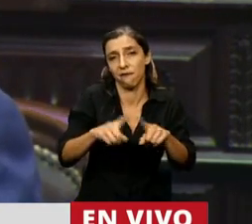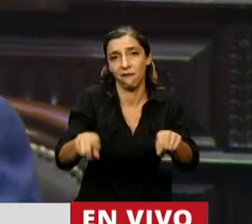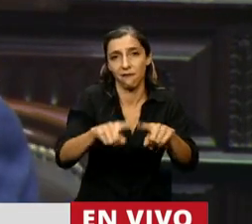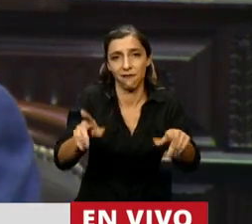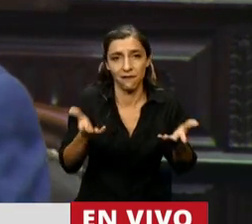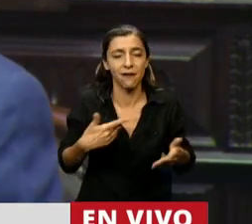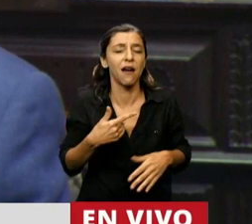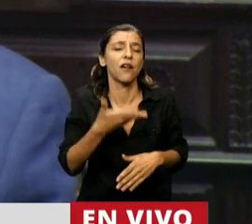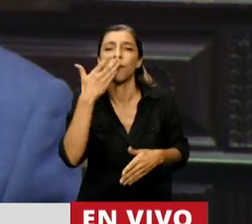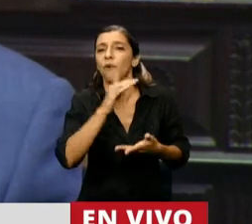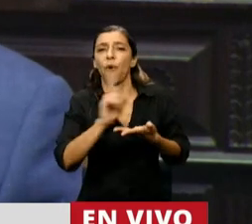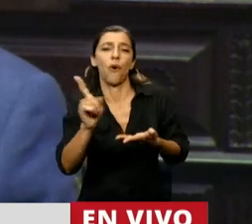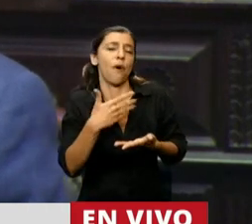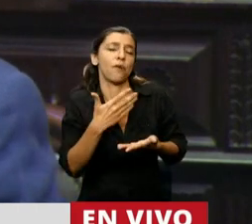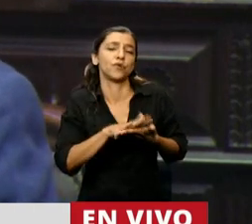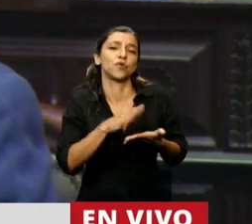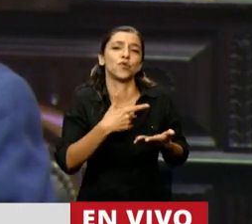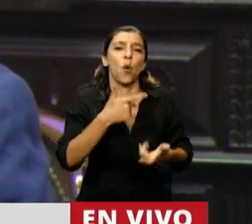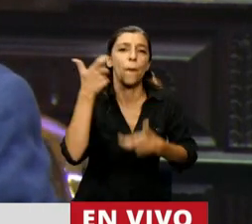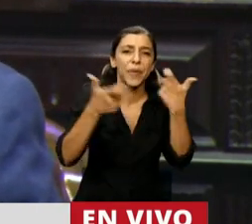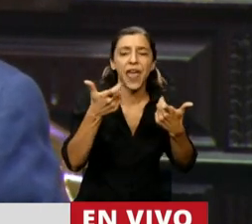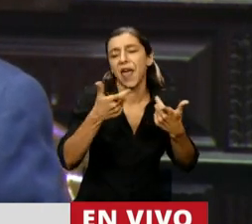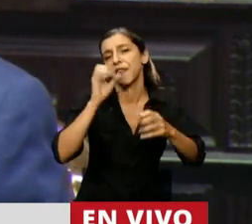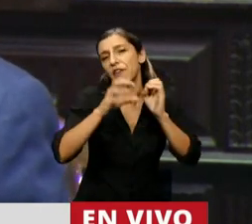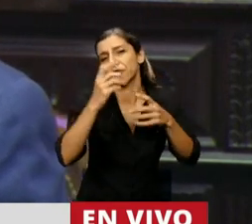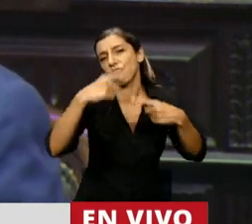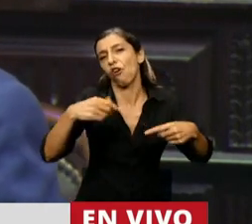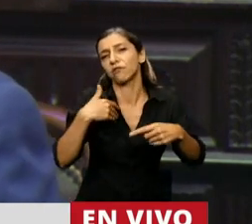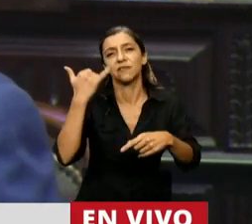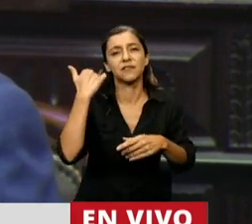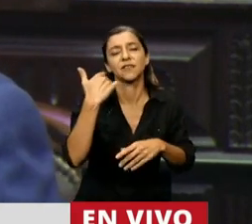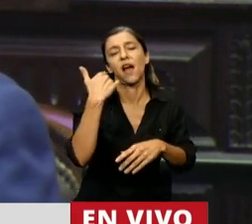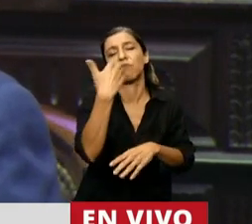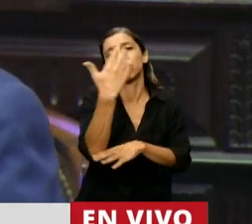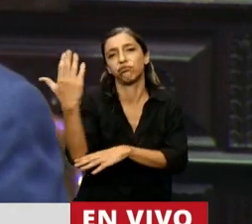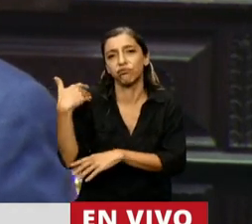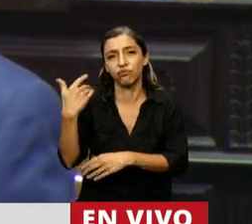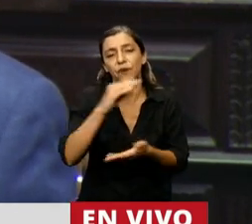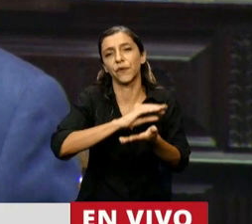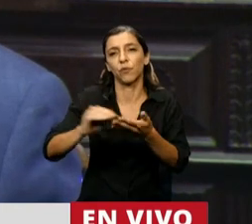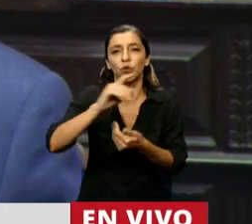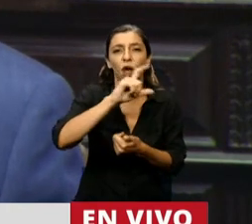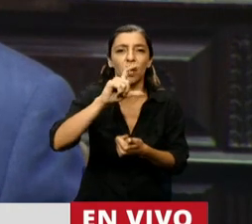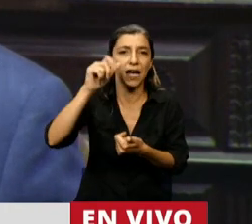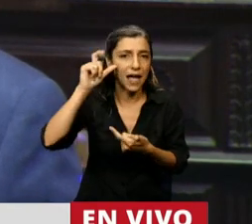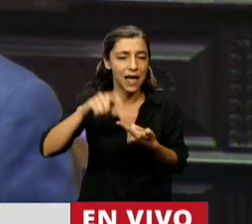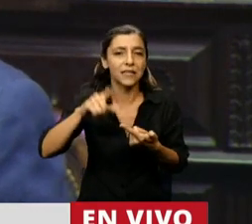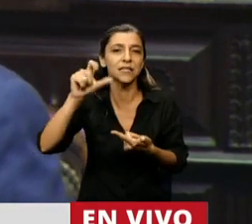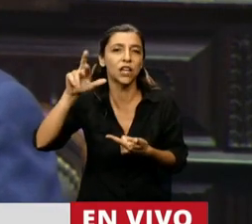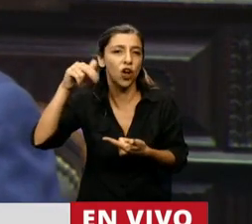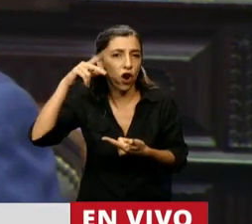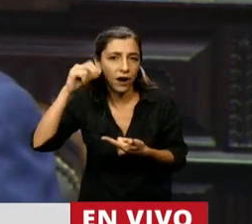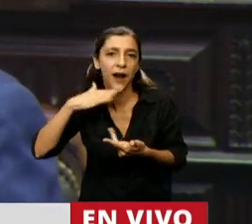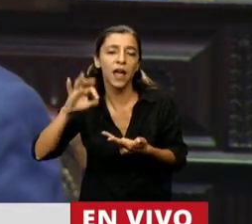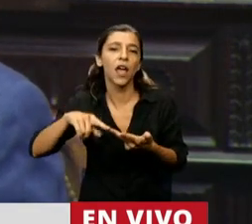de piedra ni de otros argumentos que también esbozaron los diputados del blog que kaká ac cornejo luciano laspina